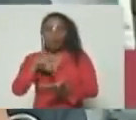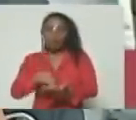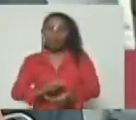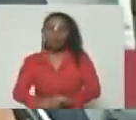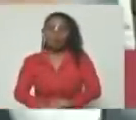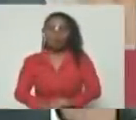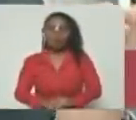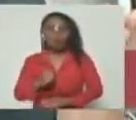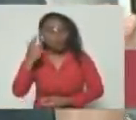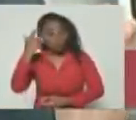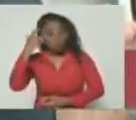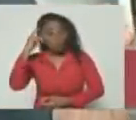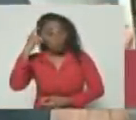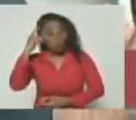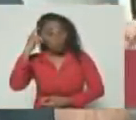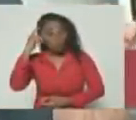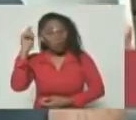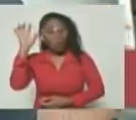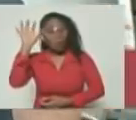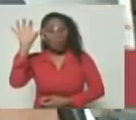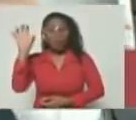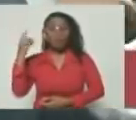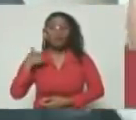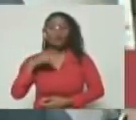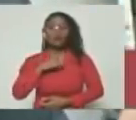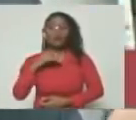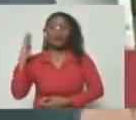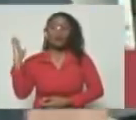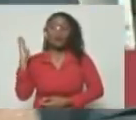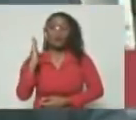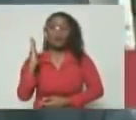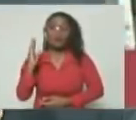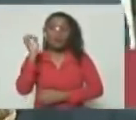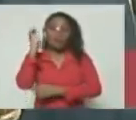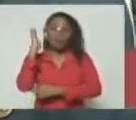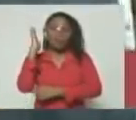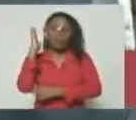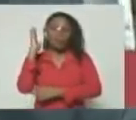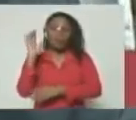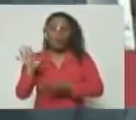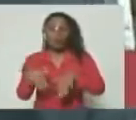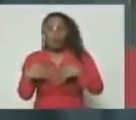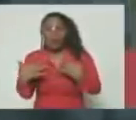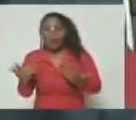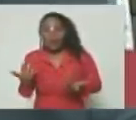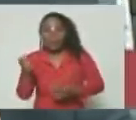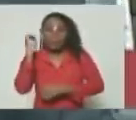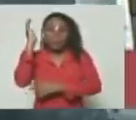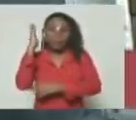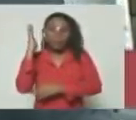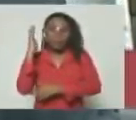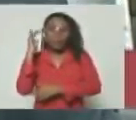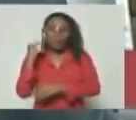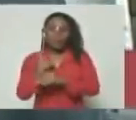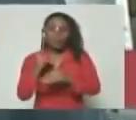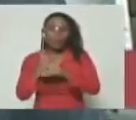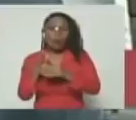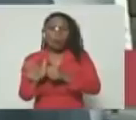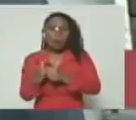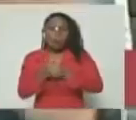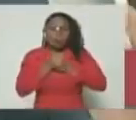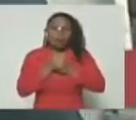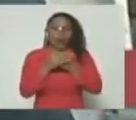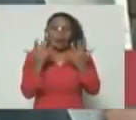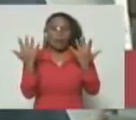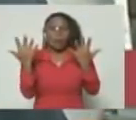Recuerdes el país que nosotros veníamos de un periodo parlamentario anterior durante el cual el Parlamento había estado secuestrado por unas manos